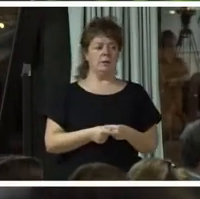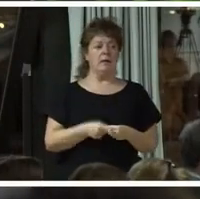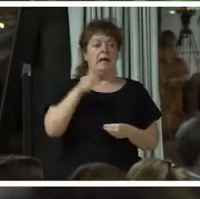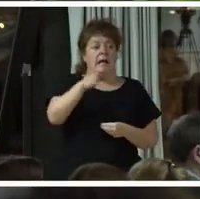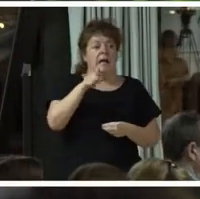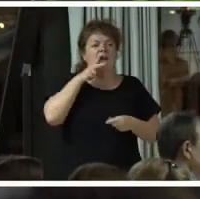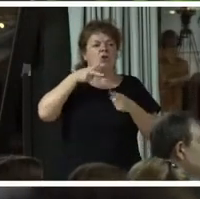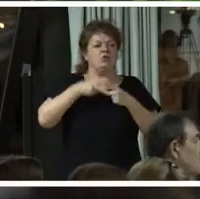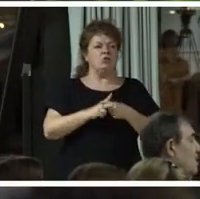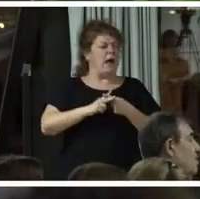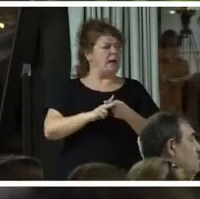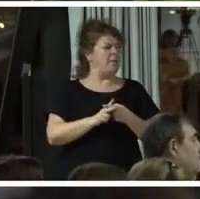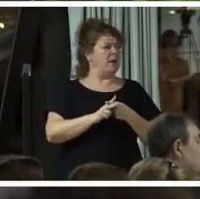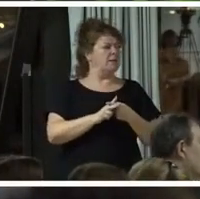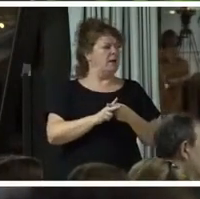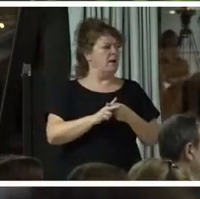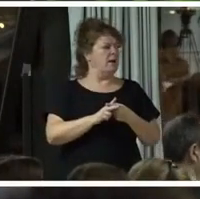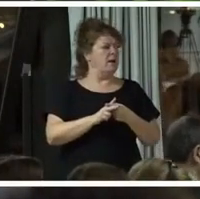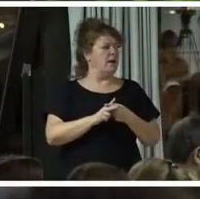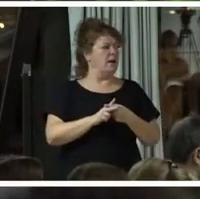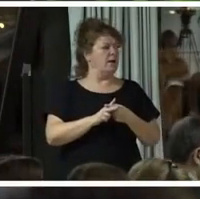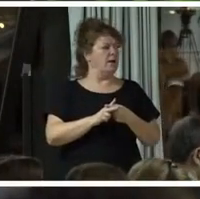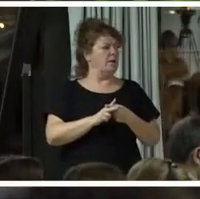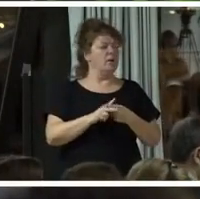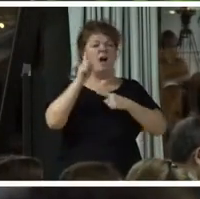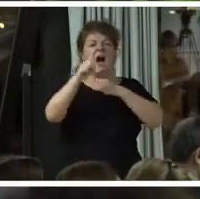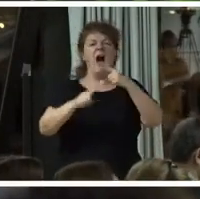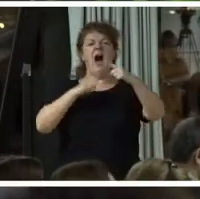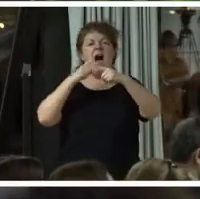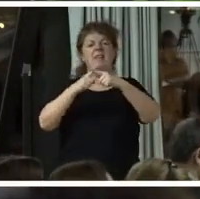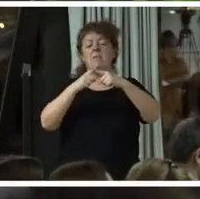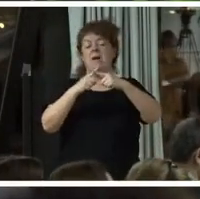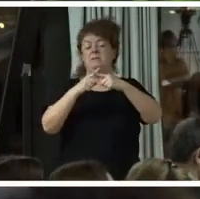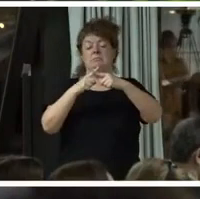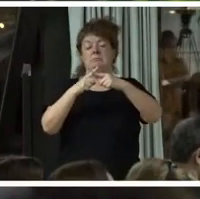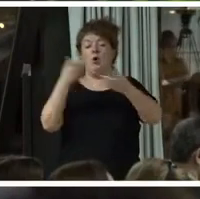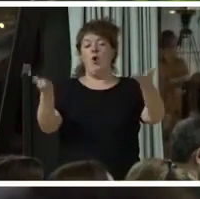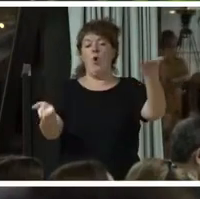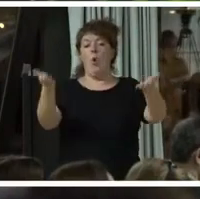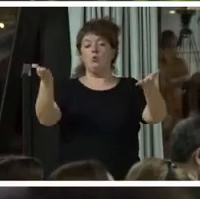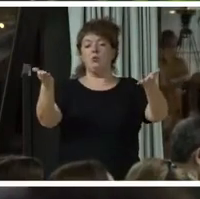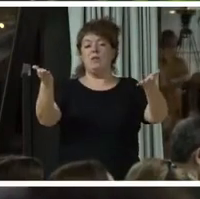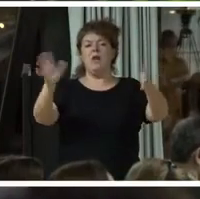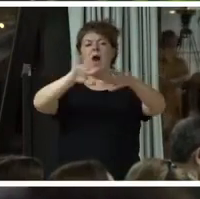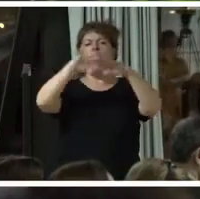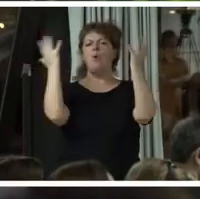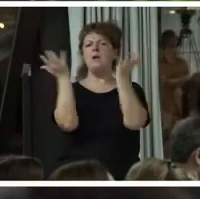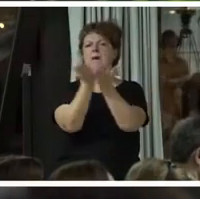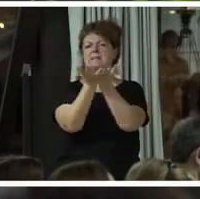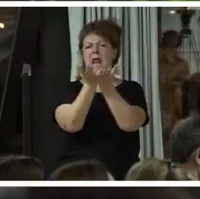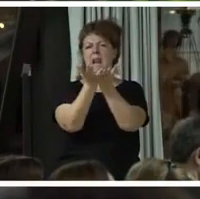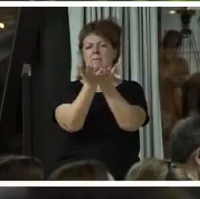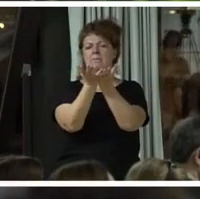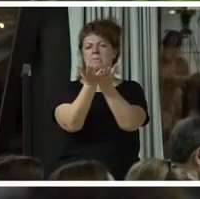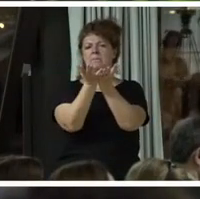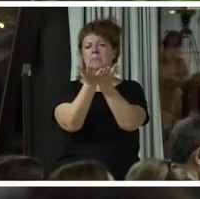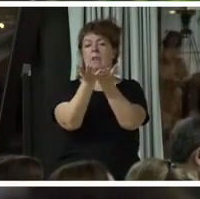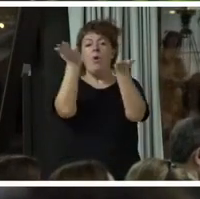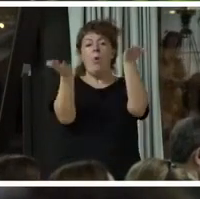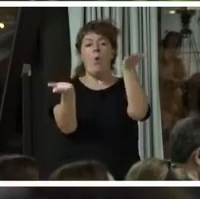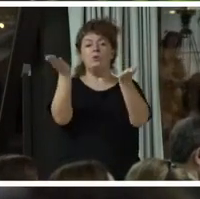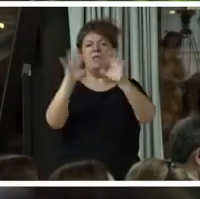es una herramienta eh además de la justicia Universal de la justicia eh universal que